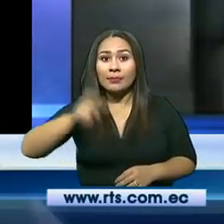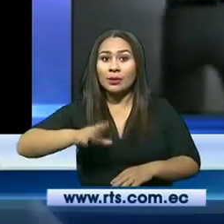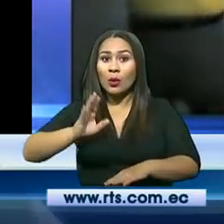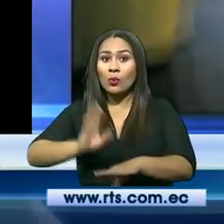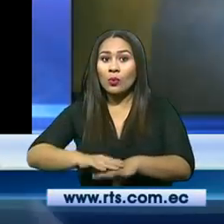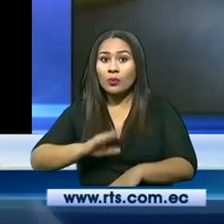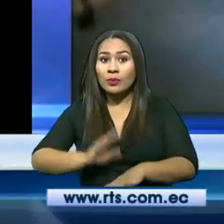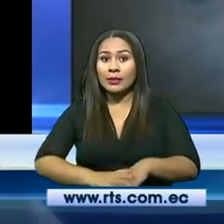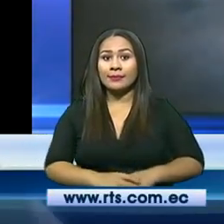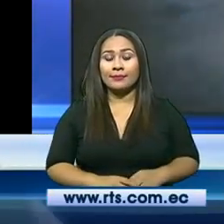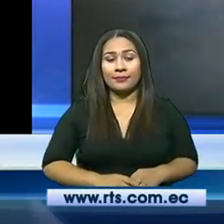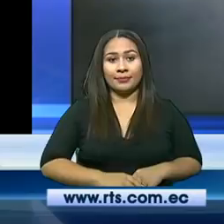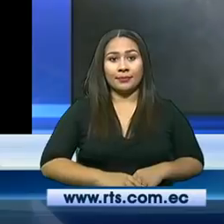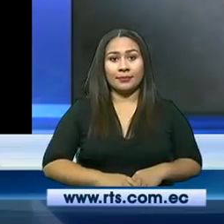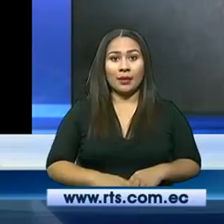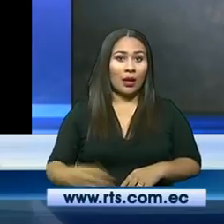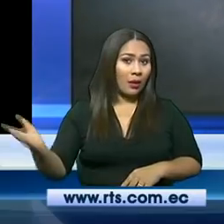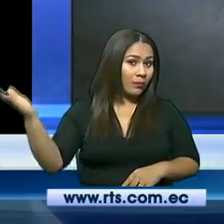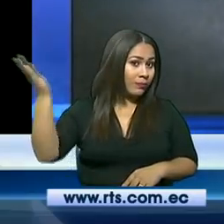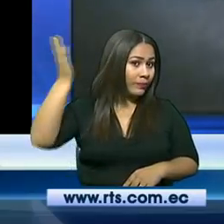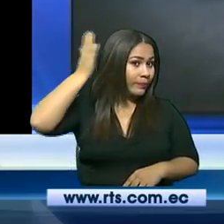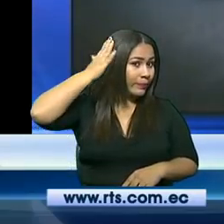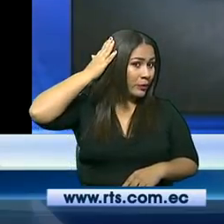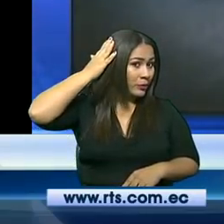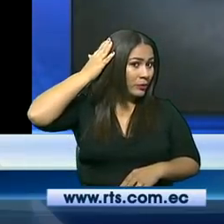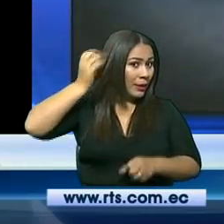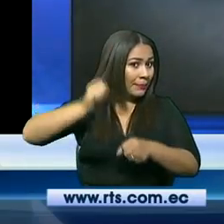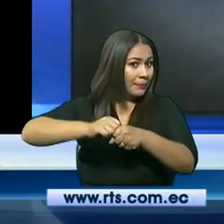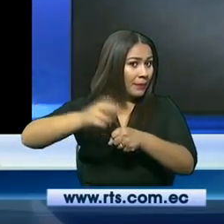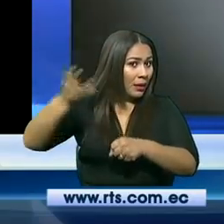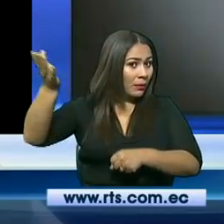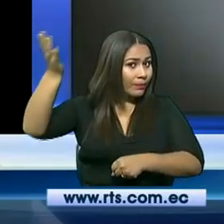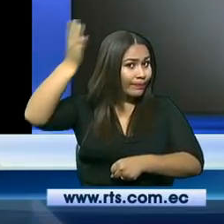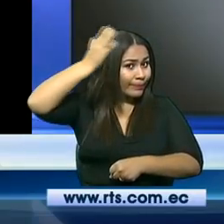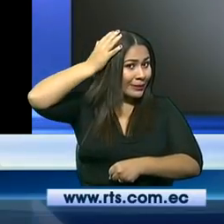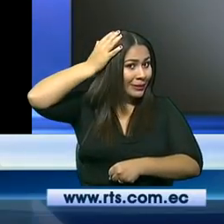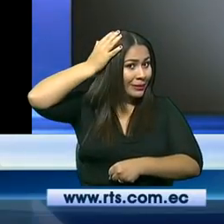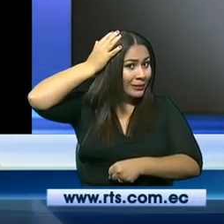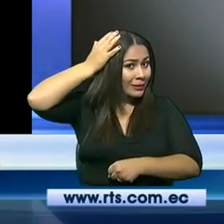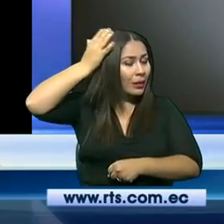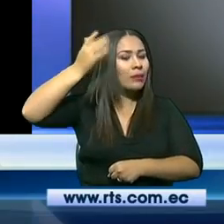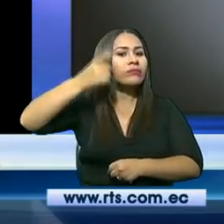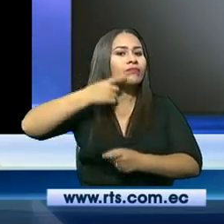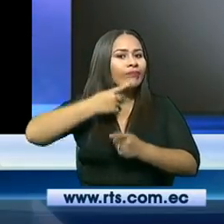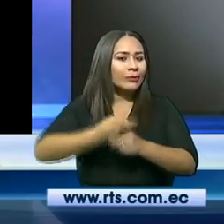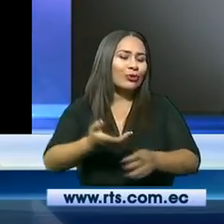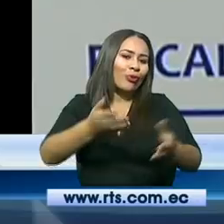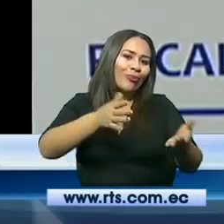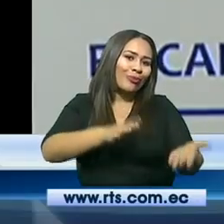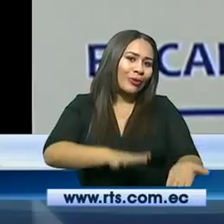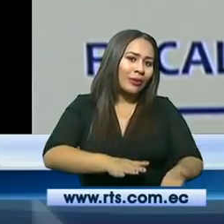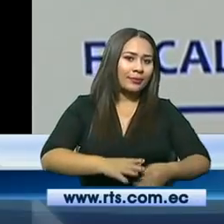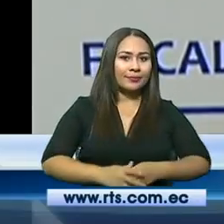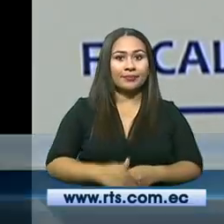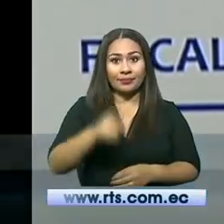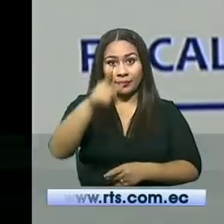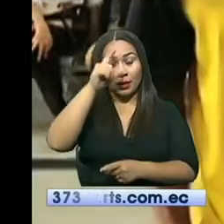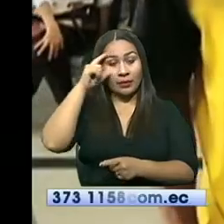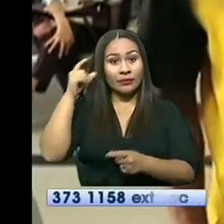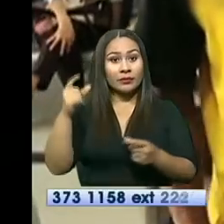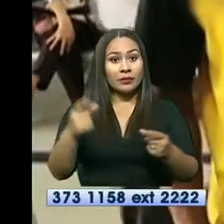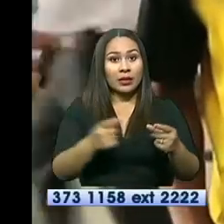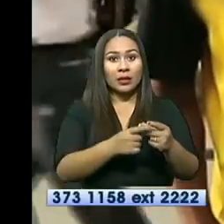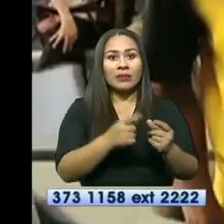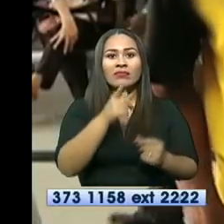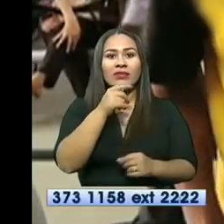propicia un golpe en la cabeza con un objeto contundente, una piedra, y le causa la muerte. A la fiscalía también